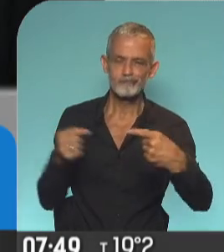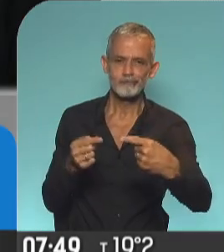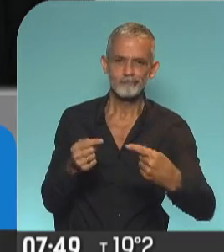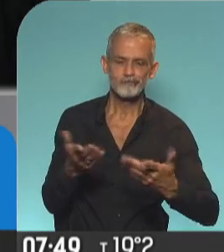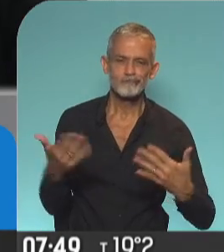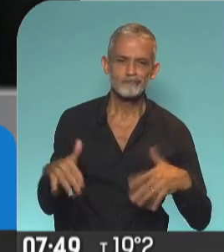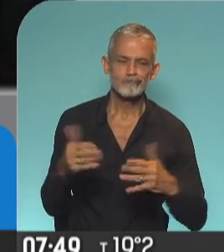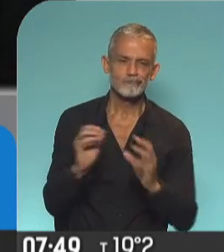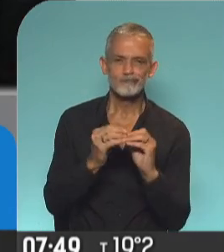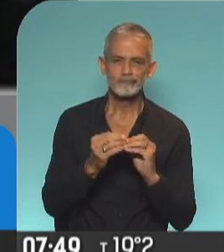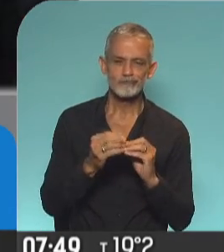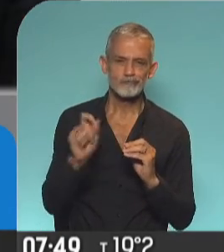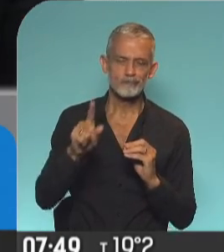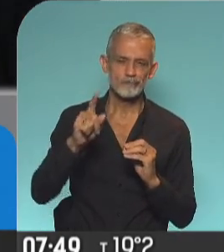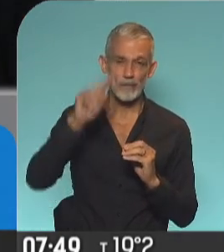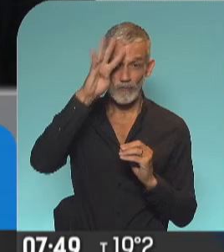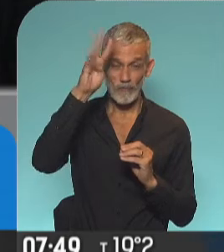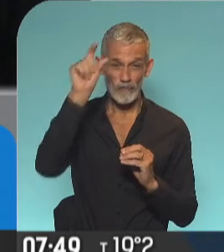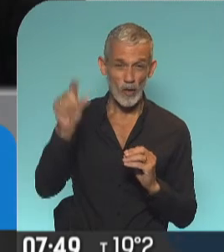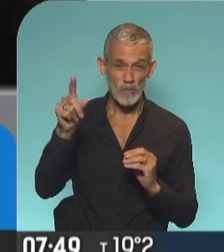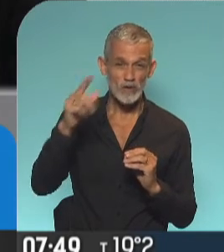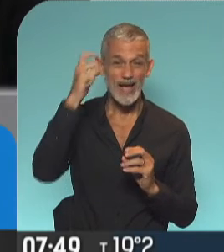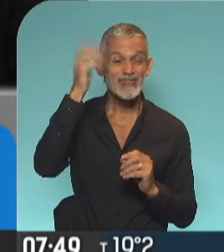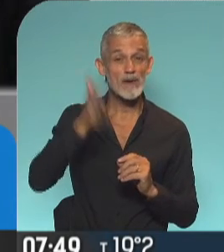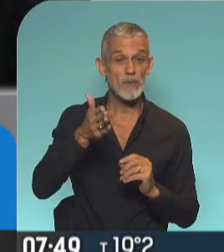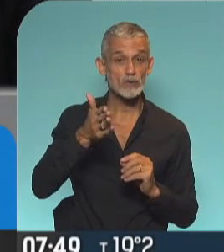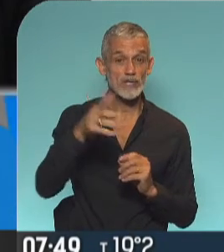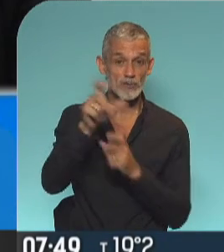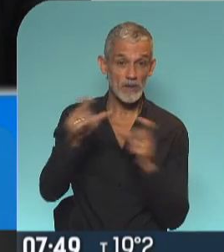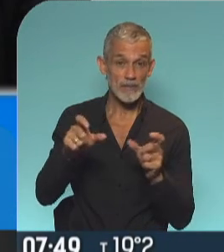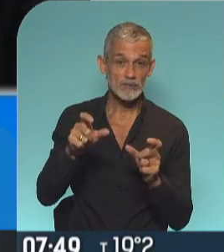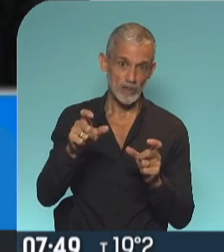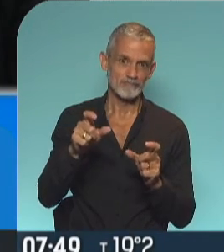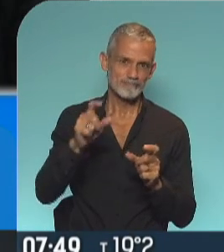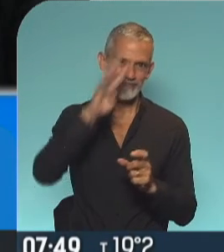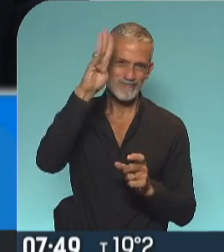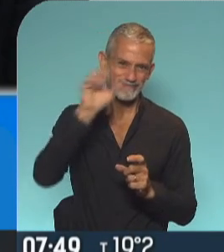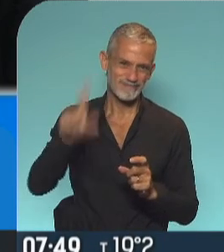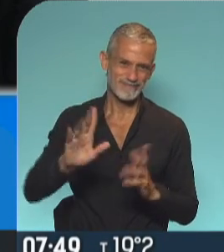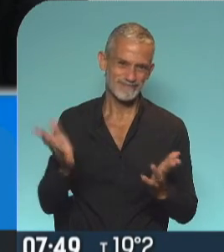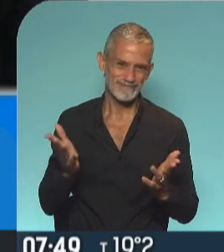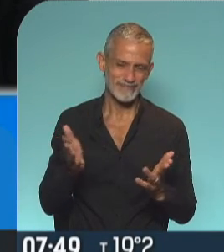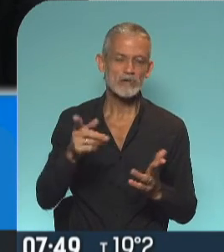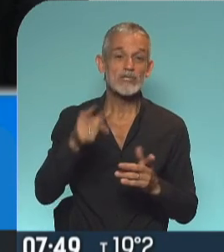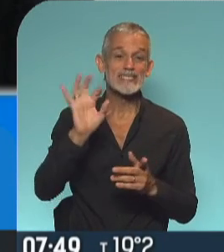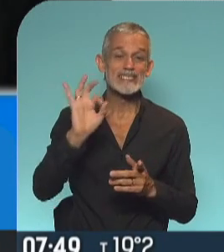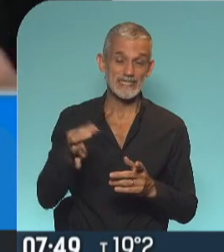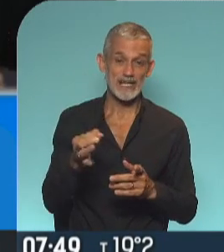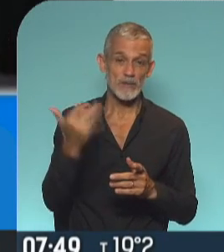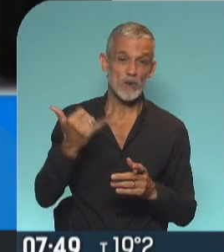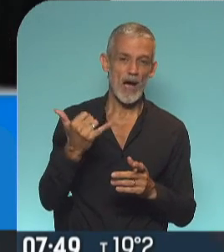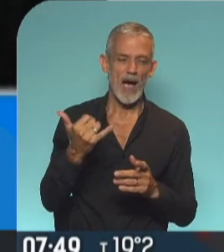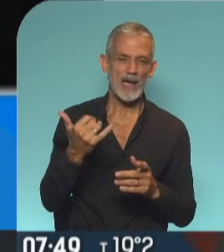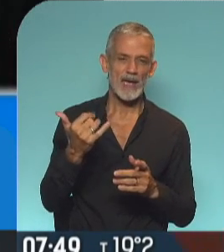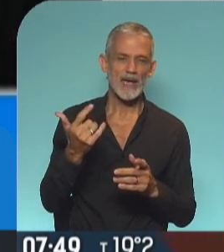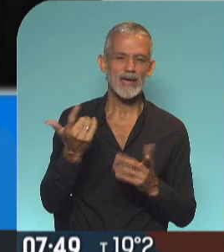porque, digamos, la provincia de Formosa casi tiene el 10% de la población que es pueblo originario, y bueno, y sabemos que a veces